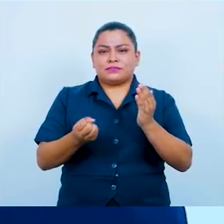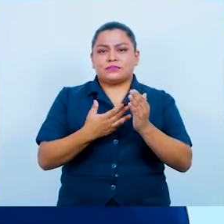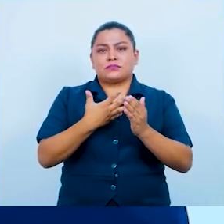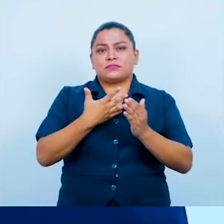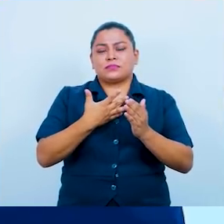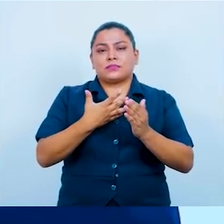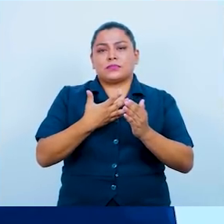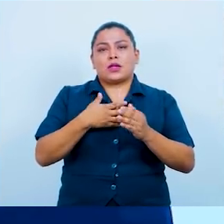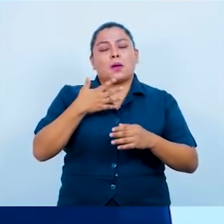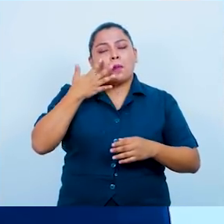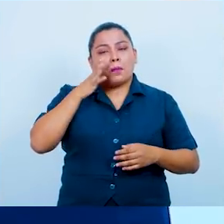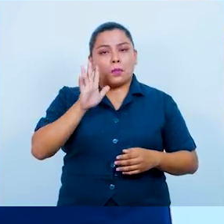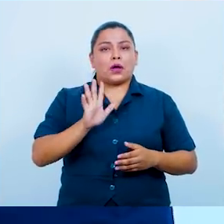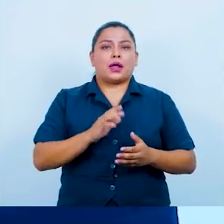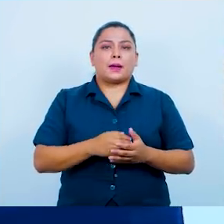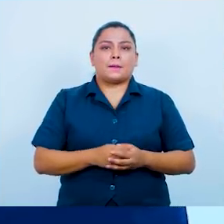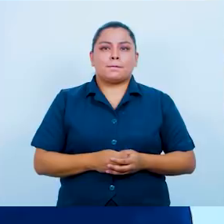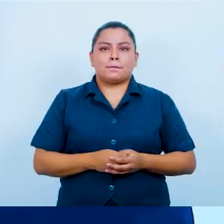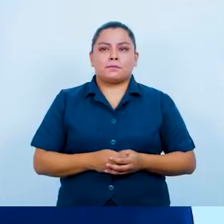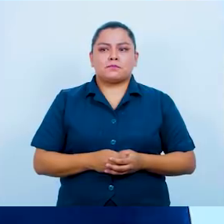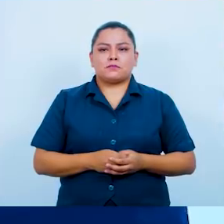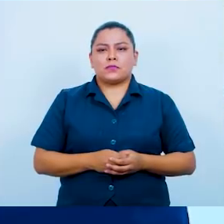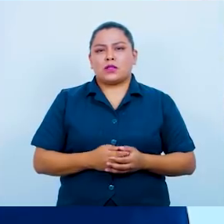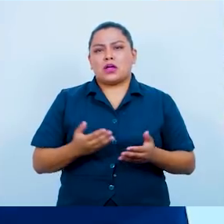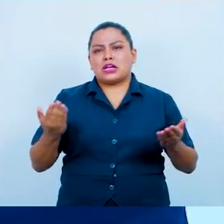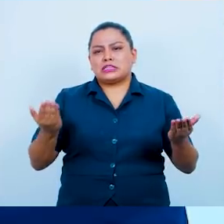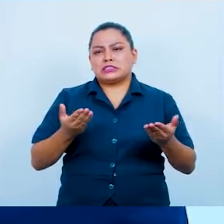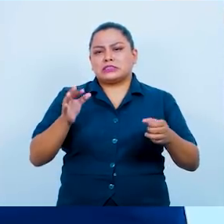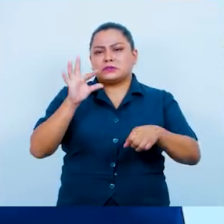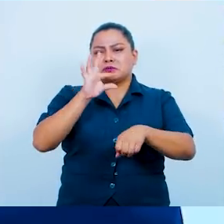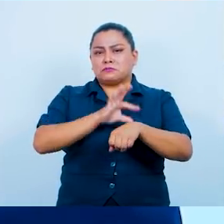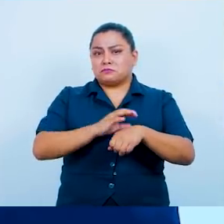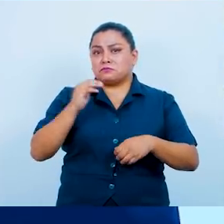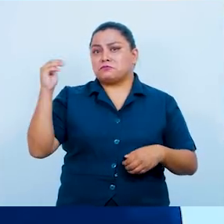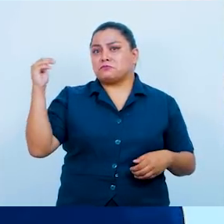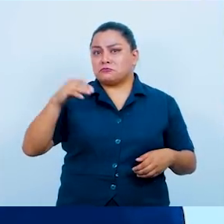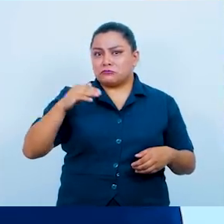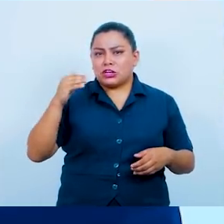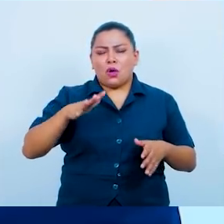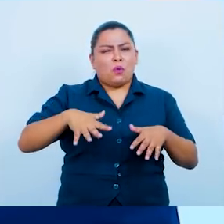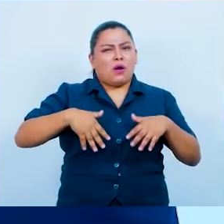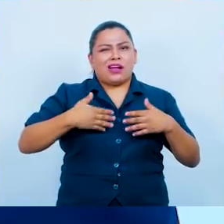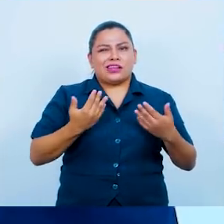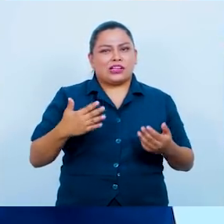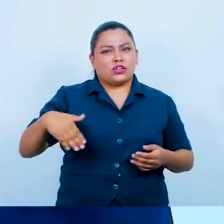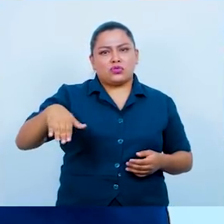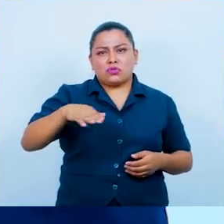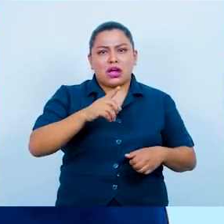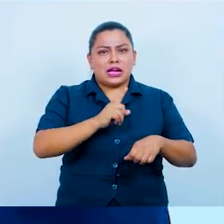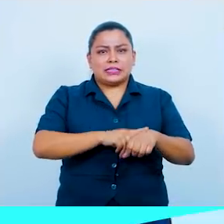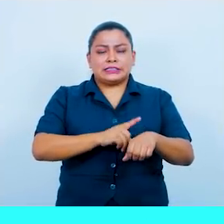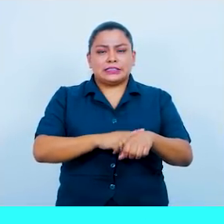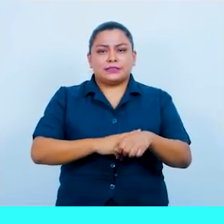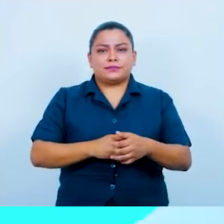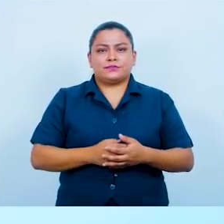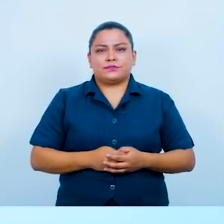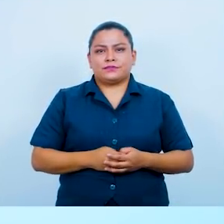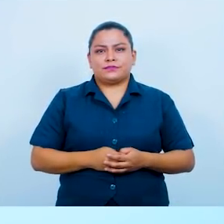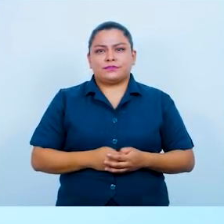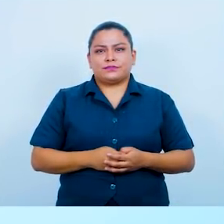de comunicación en Internet, con la generación de experiencias educativas en cualquier lugar y momento.